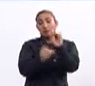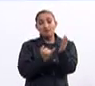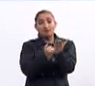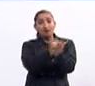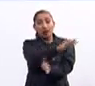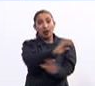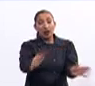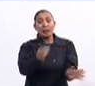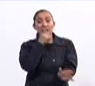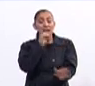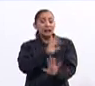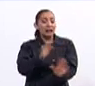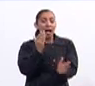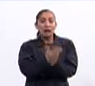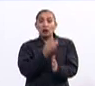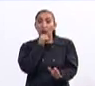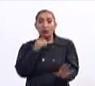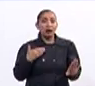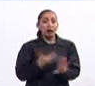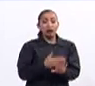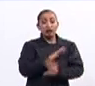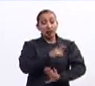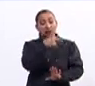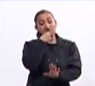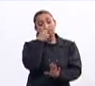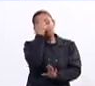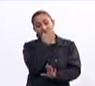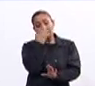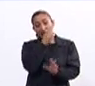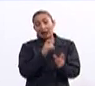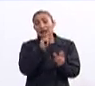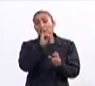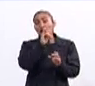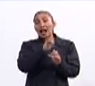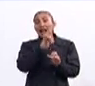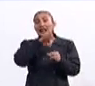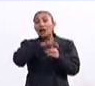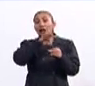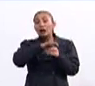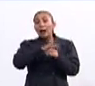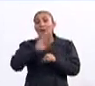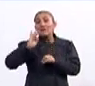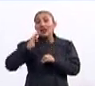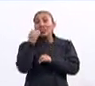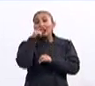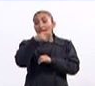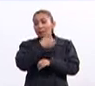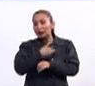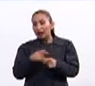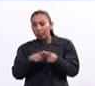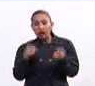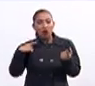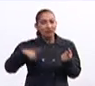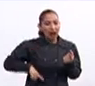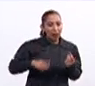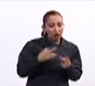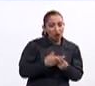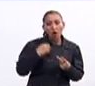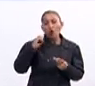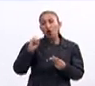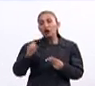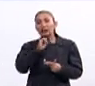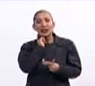voz, se le llama que es definitivo e inatacable, entonces ya lo que resuelva el Tribunal Electoral en una elección tanto de Presidencia de la República,